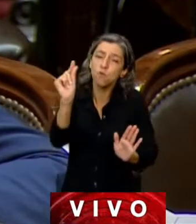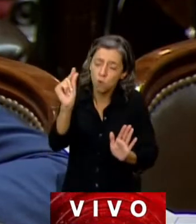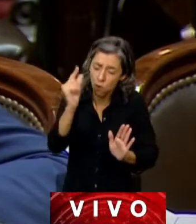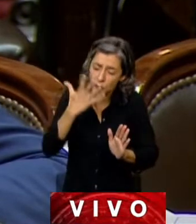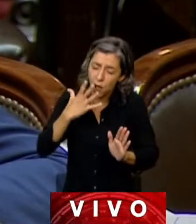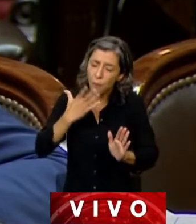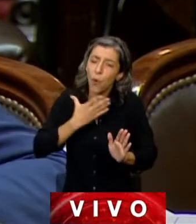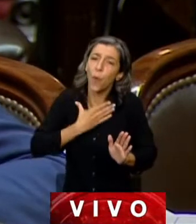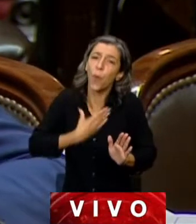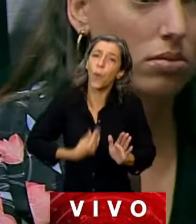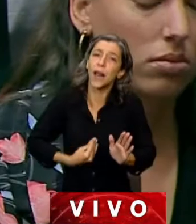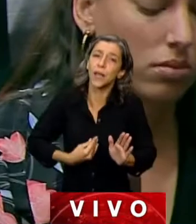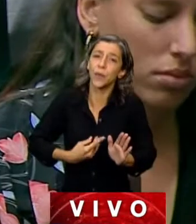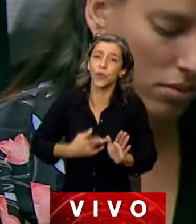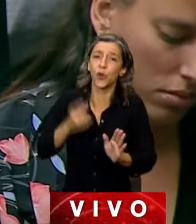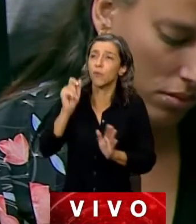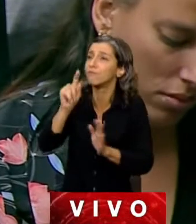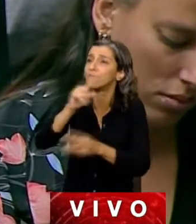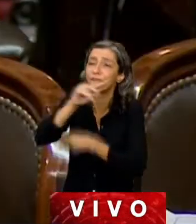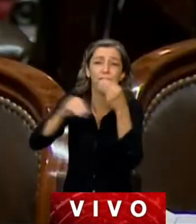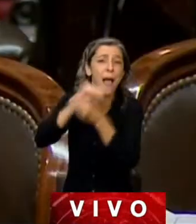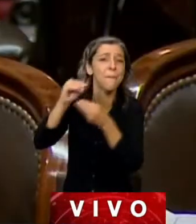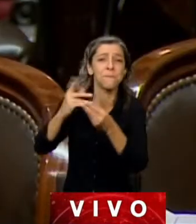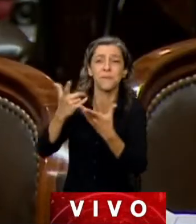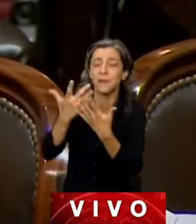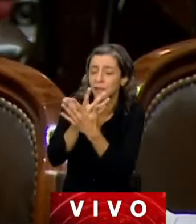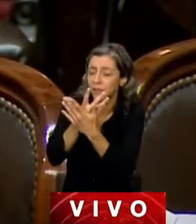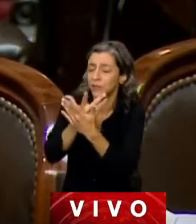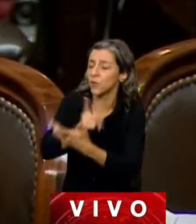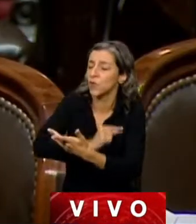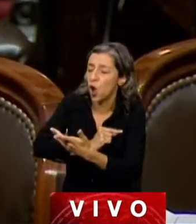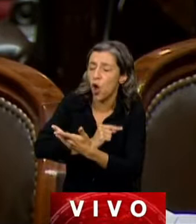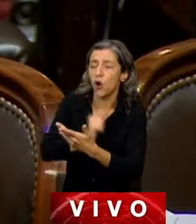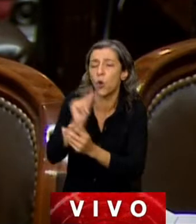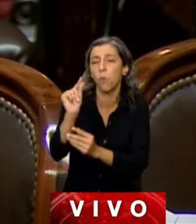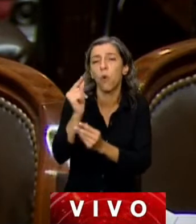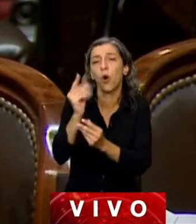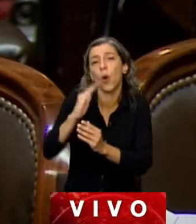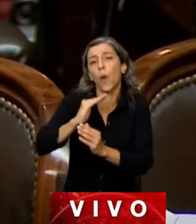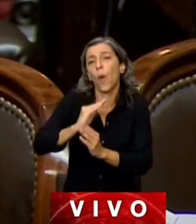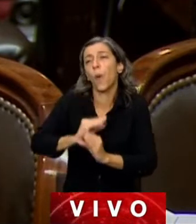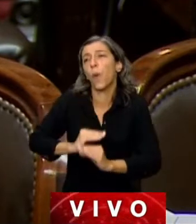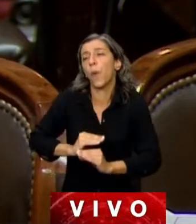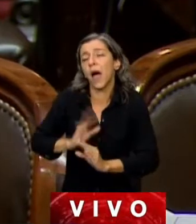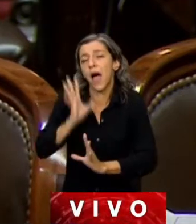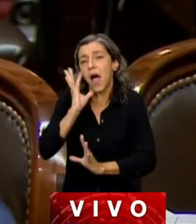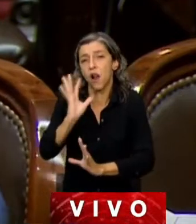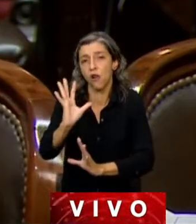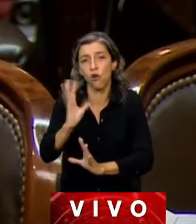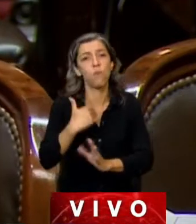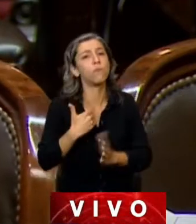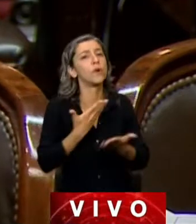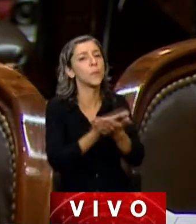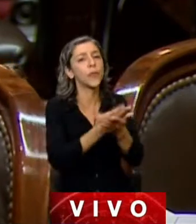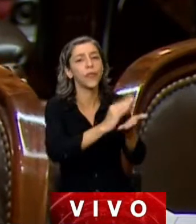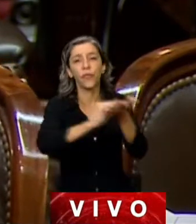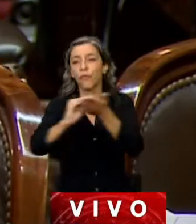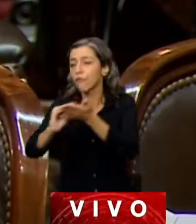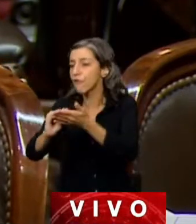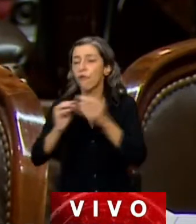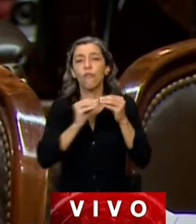dolor. Por eso, presidenta, colegas, legisladores, les pido que acompañemos este proyecto de